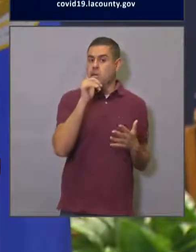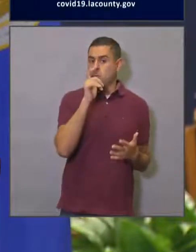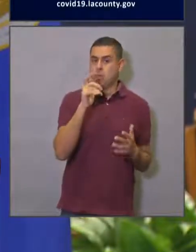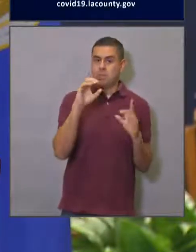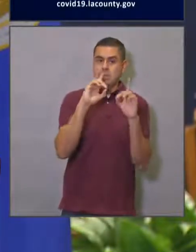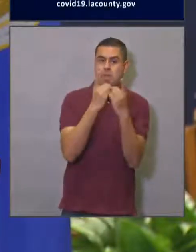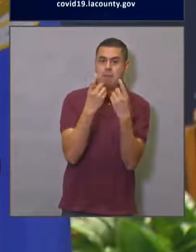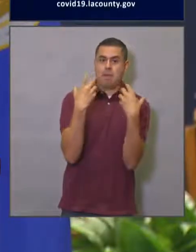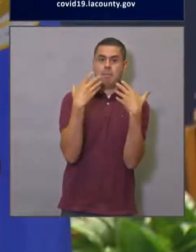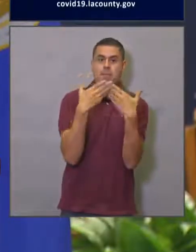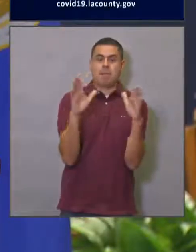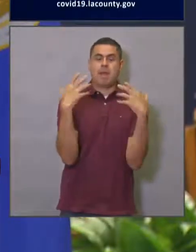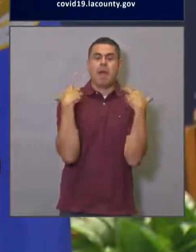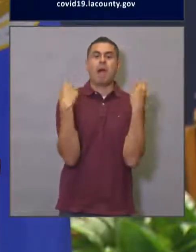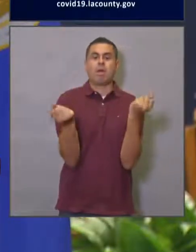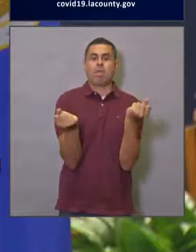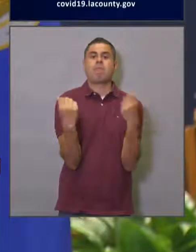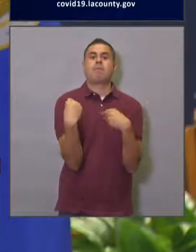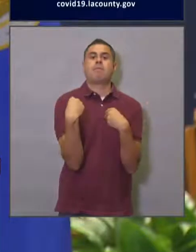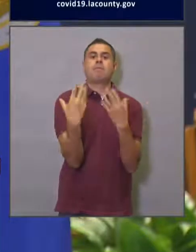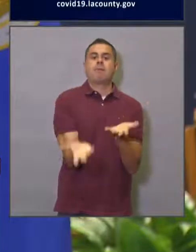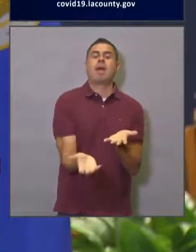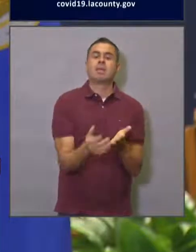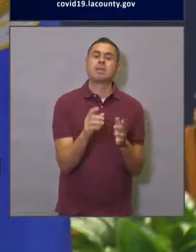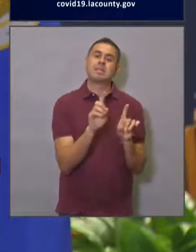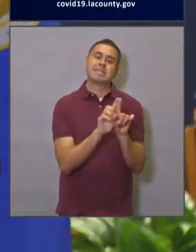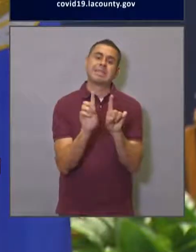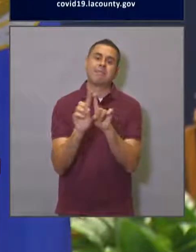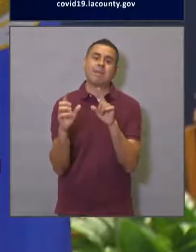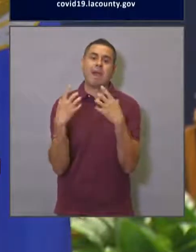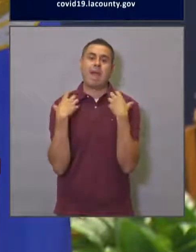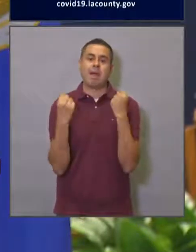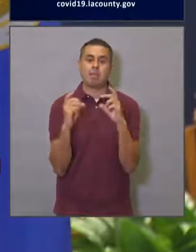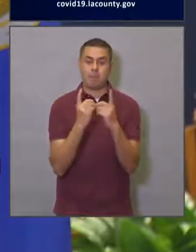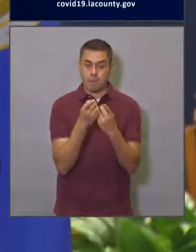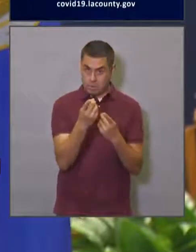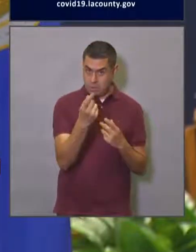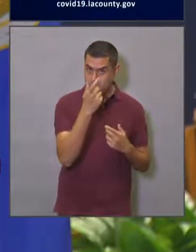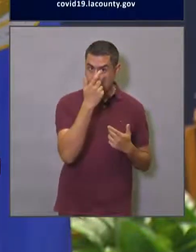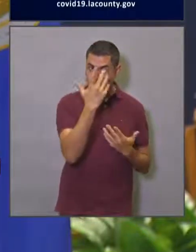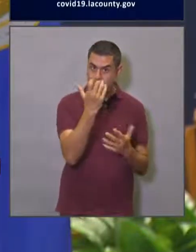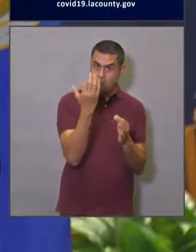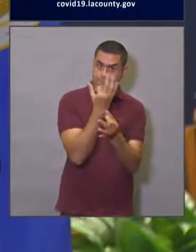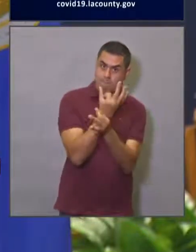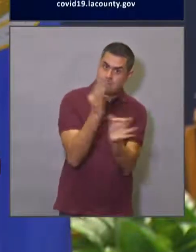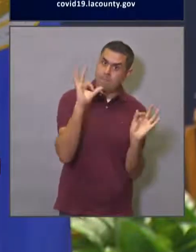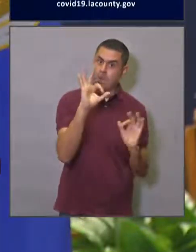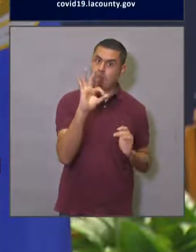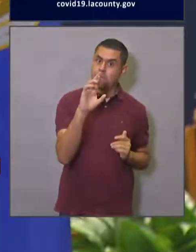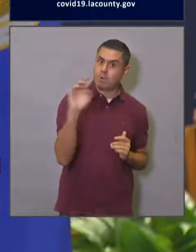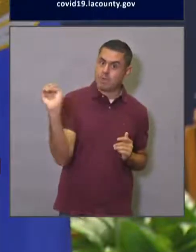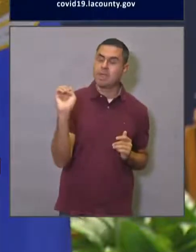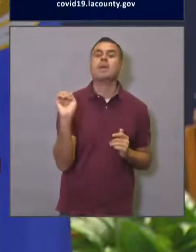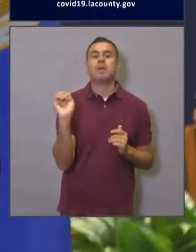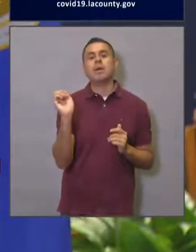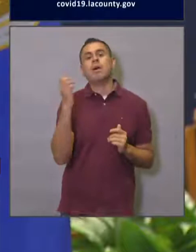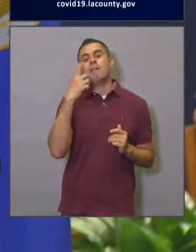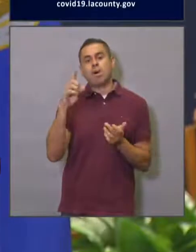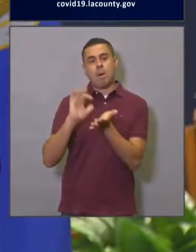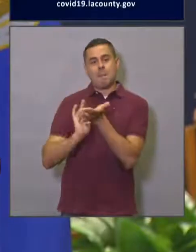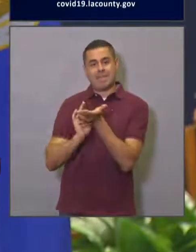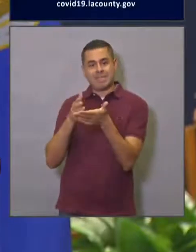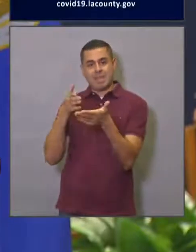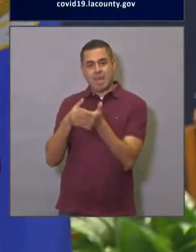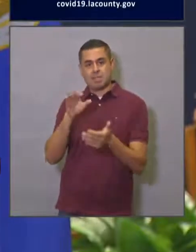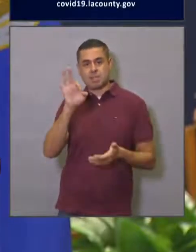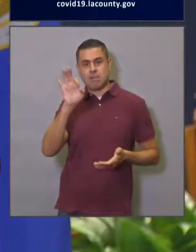Salud Pública o el Departamento de Servicios de Salud. Para encontrar una clínica gratis cerca de usted para la vacuna contra la